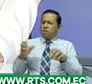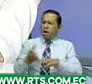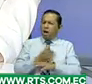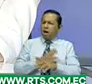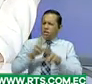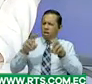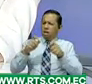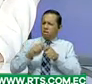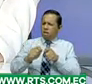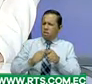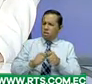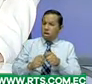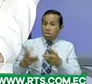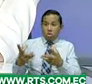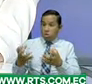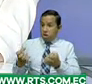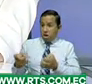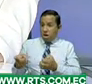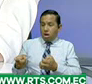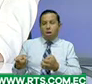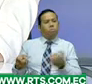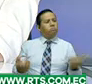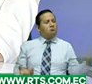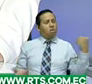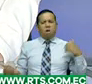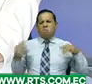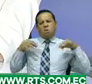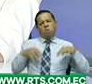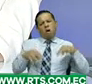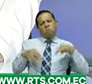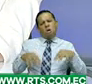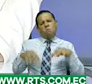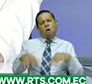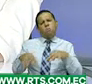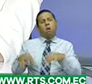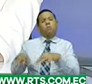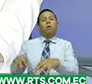votos. La intención fue plasmada desde sus dirigencias locales.